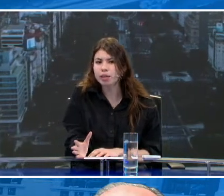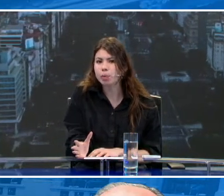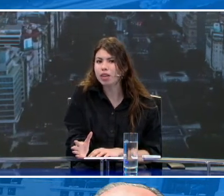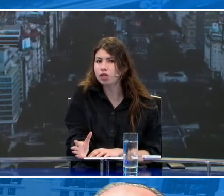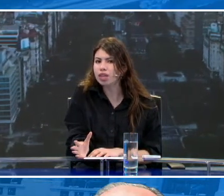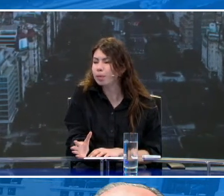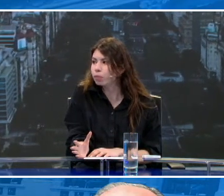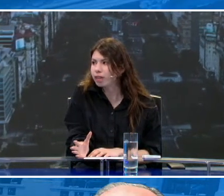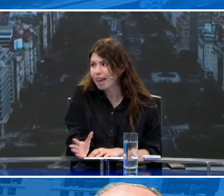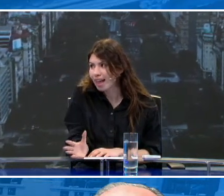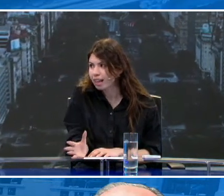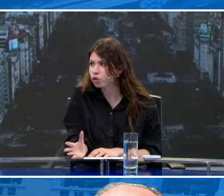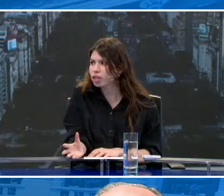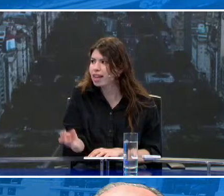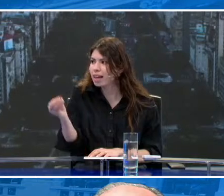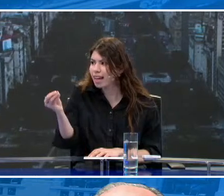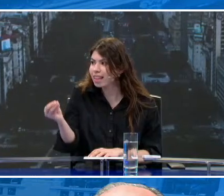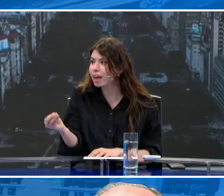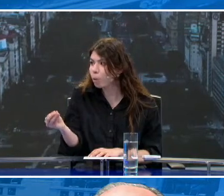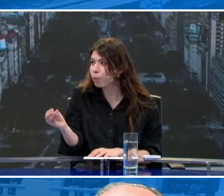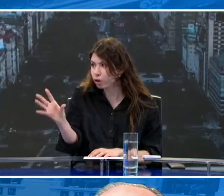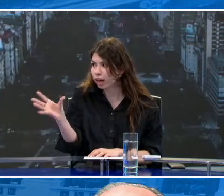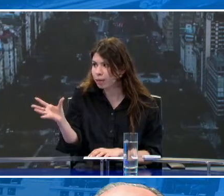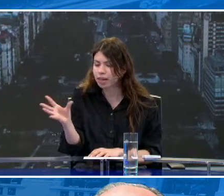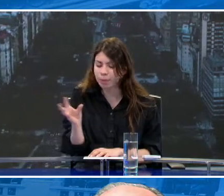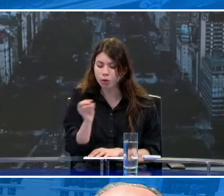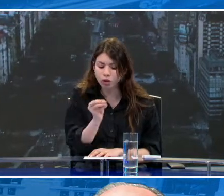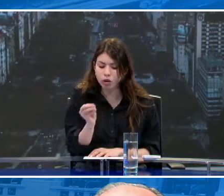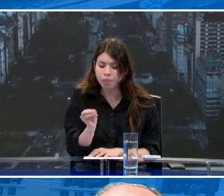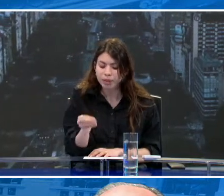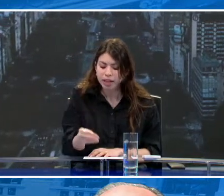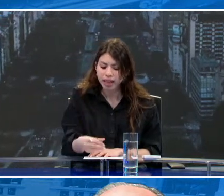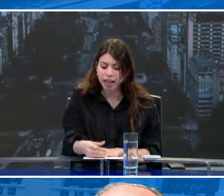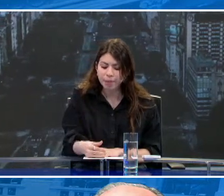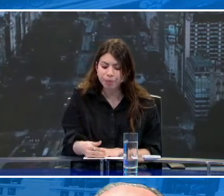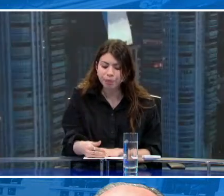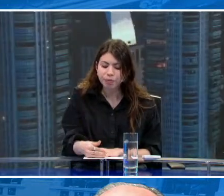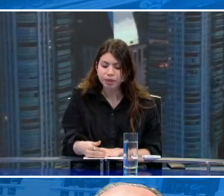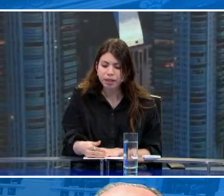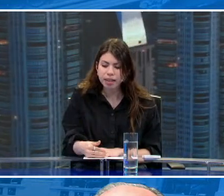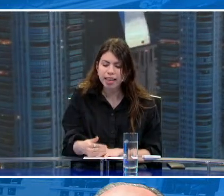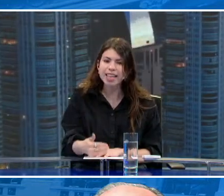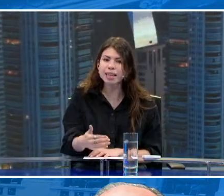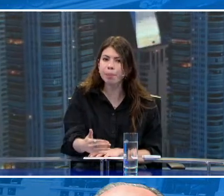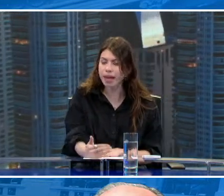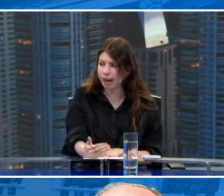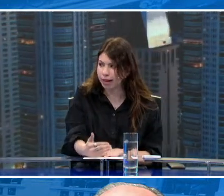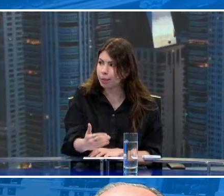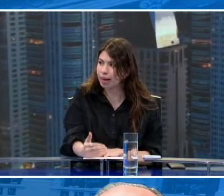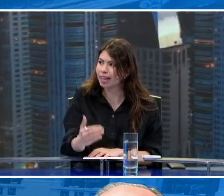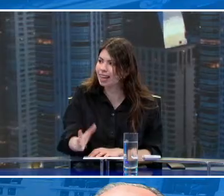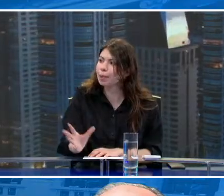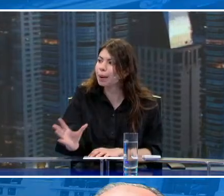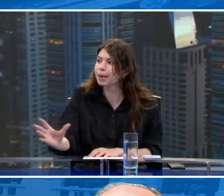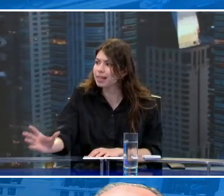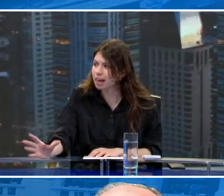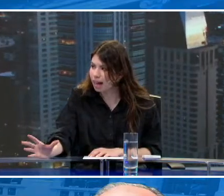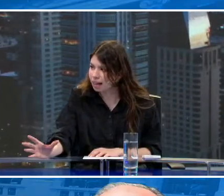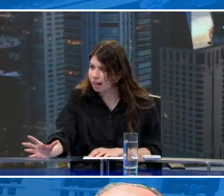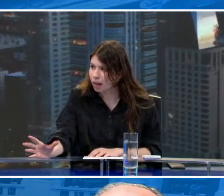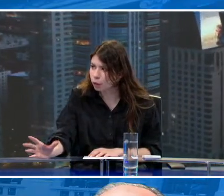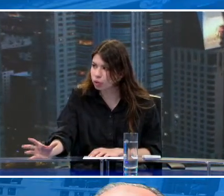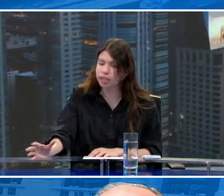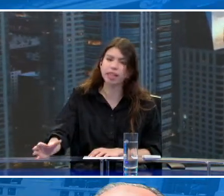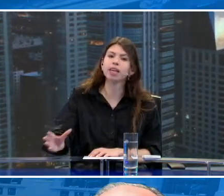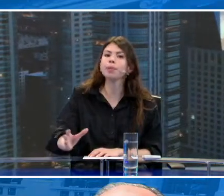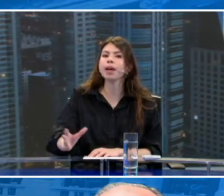den explicaciones de nada. Entonces la idea un poco, déjame cerrar con esto, la idea es esperar y ver qué va a pasar en